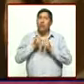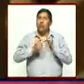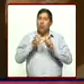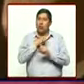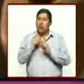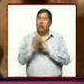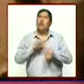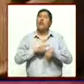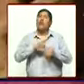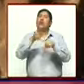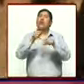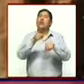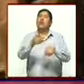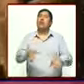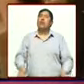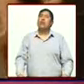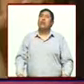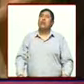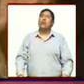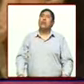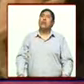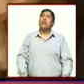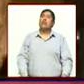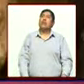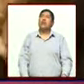a esta hora. Rudy, contigo.